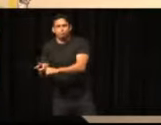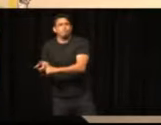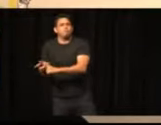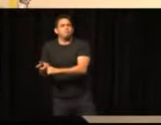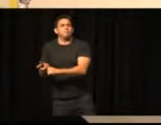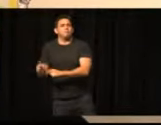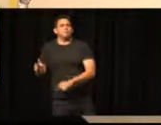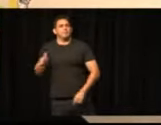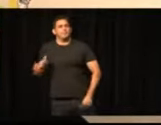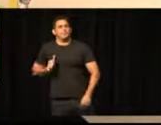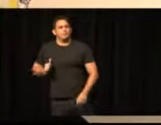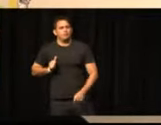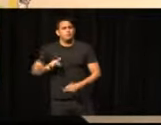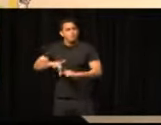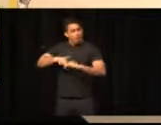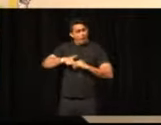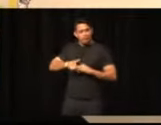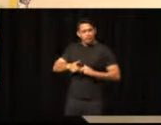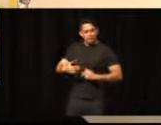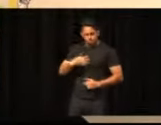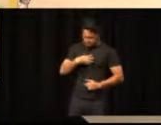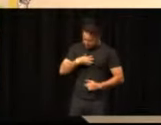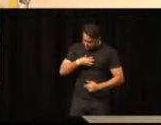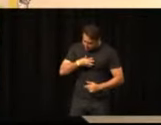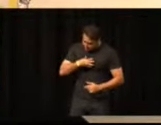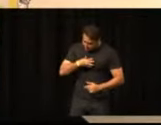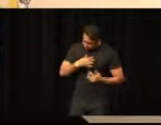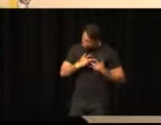y no motivado por el espíritu